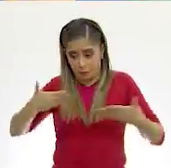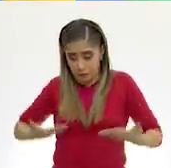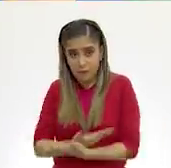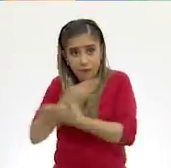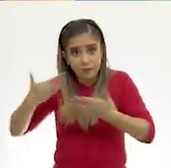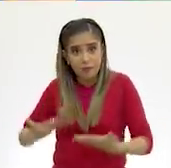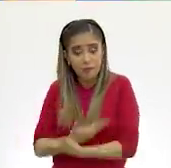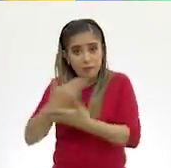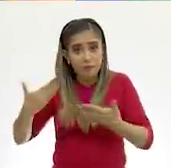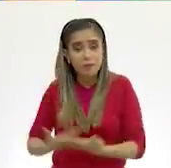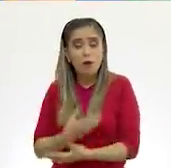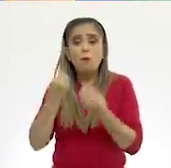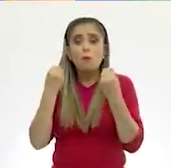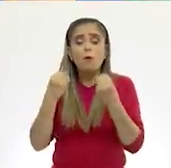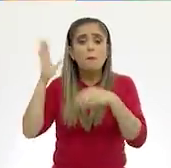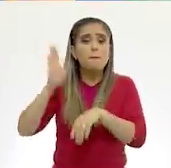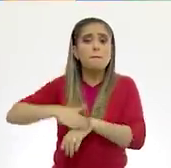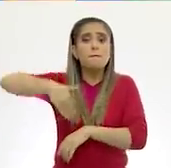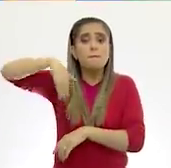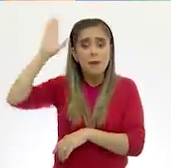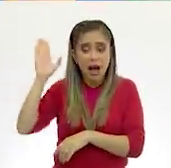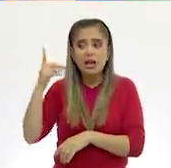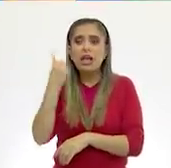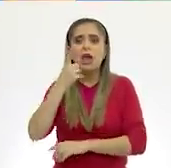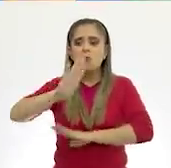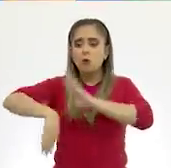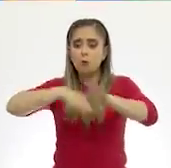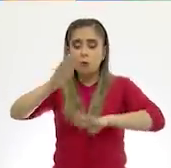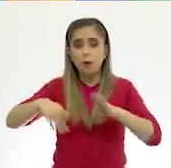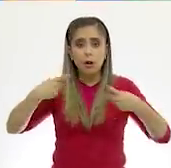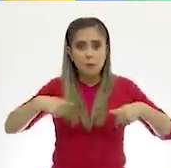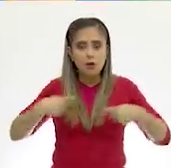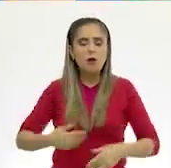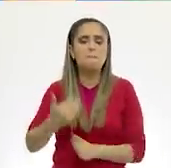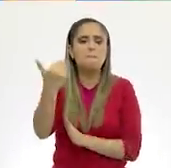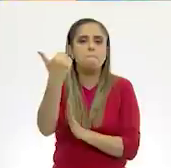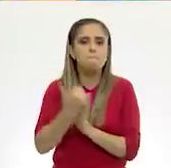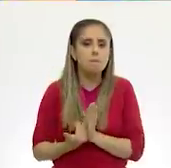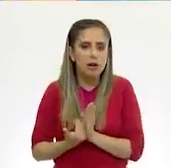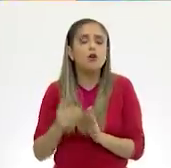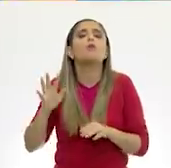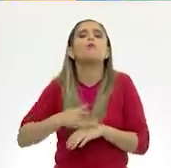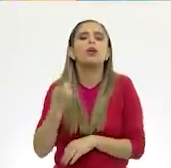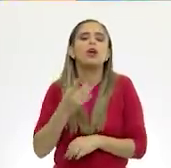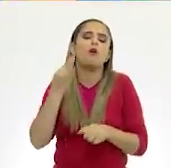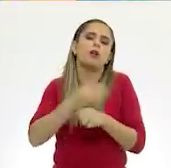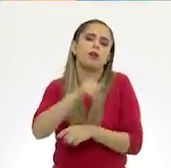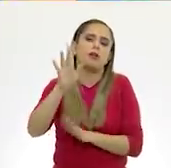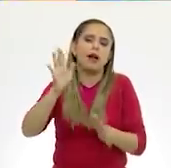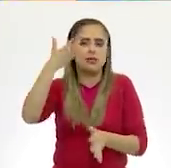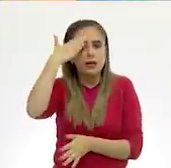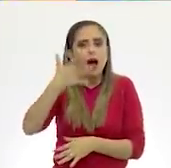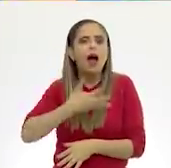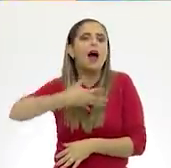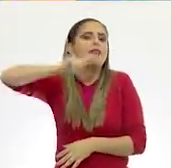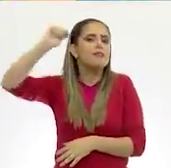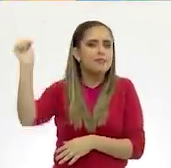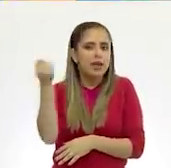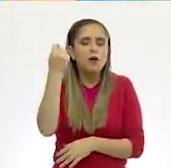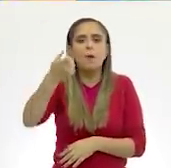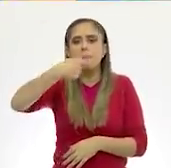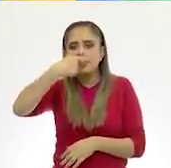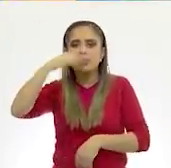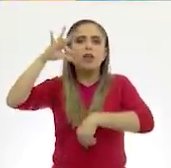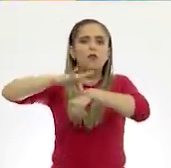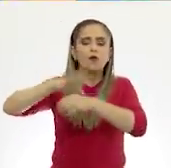fue mayor que el número de muertes, derivado de la aplicación de la tecnología en la medicina, el mejoramiento